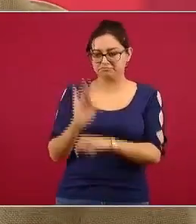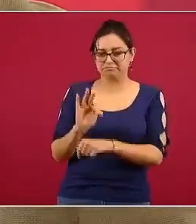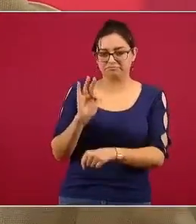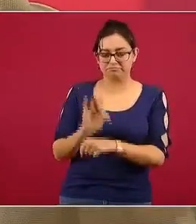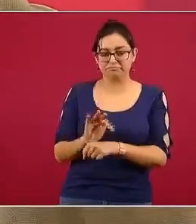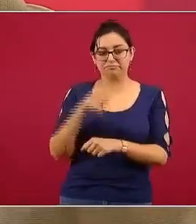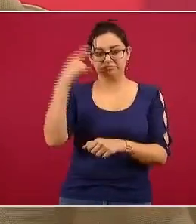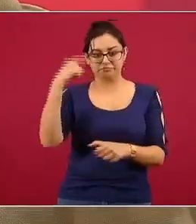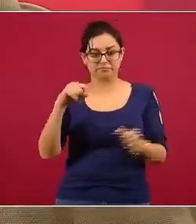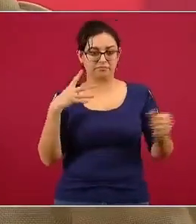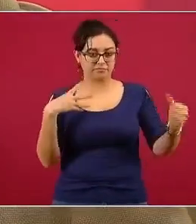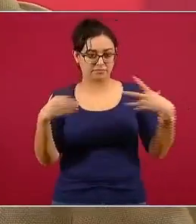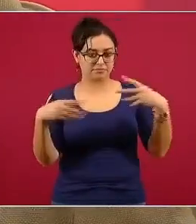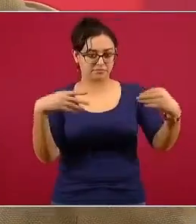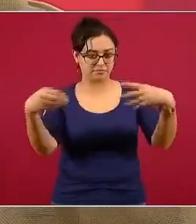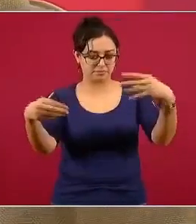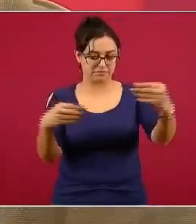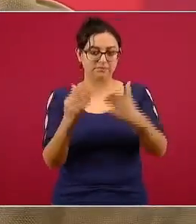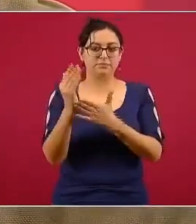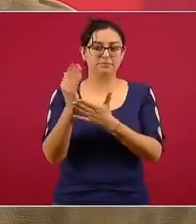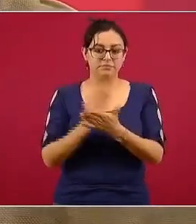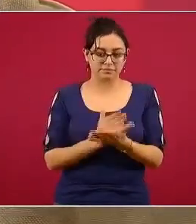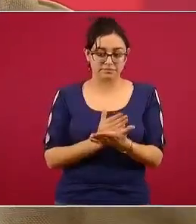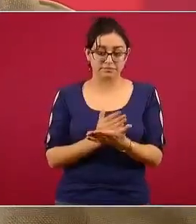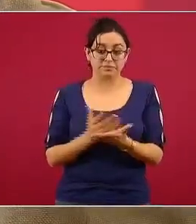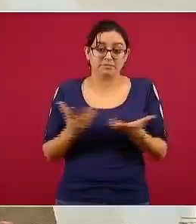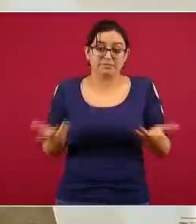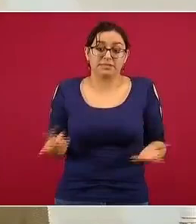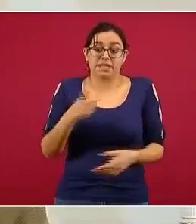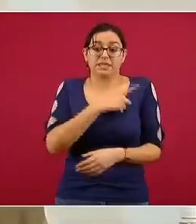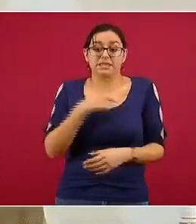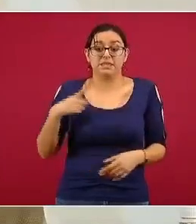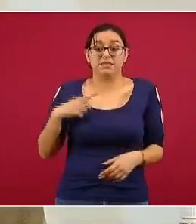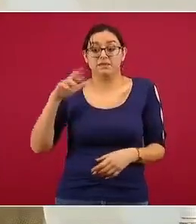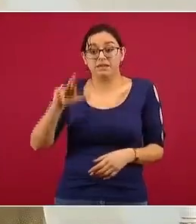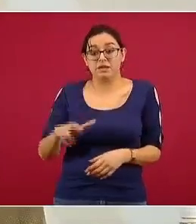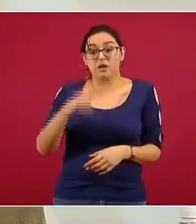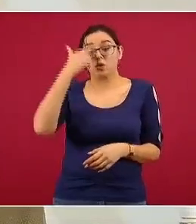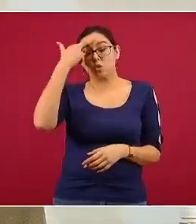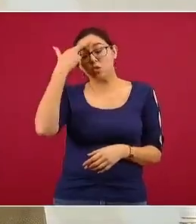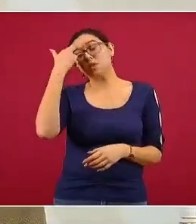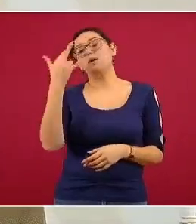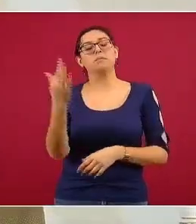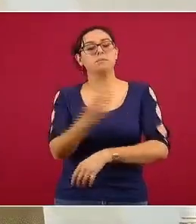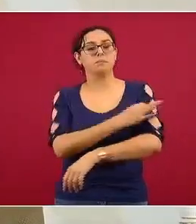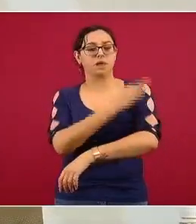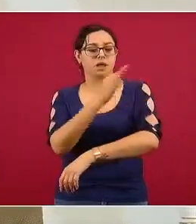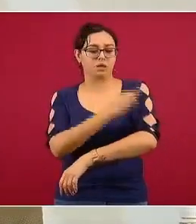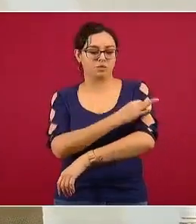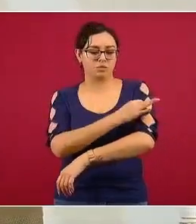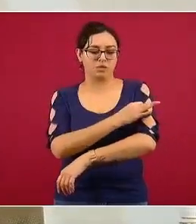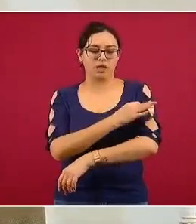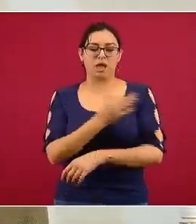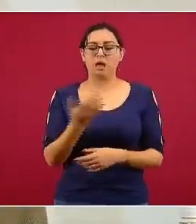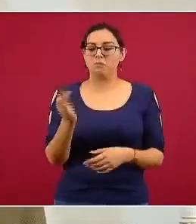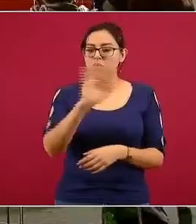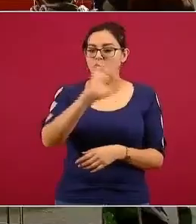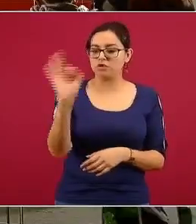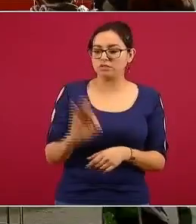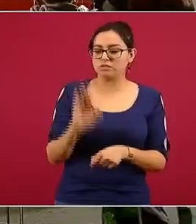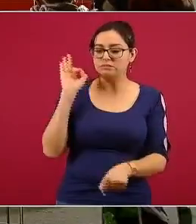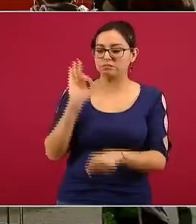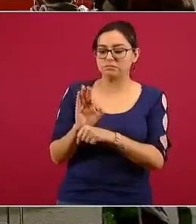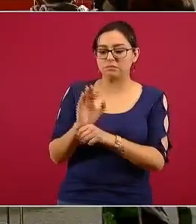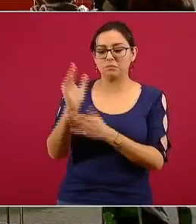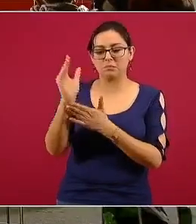la transmisión. Recuerden que en general las vacunas que tienen una efectividad menor pueden tener una gran efectividad para la protección